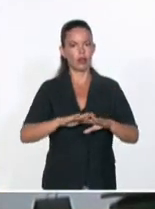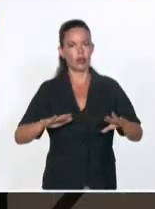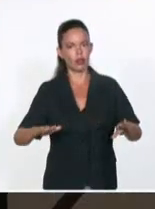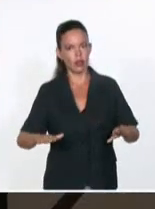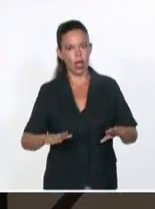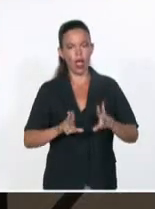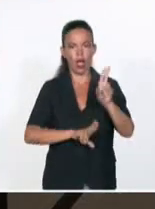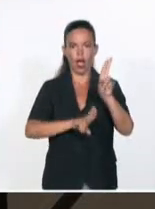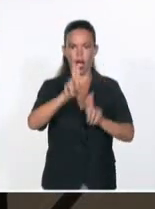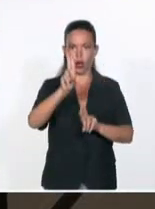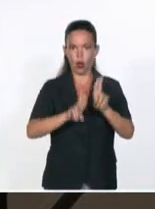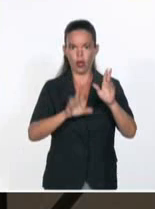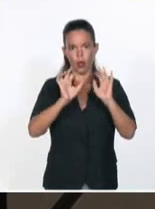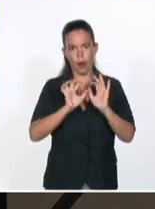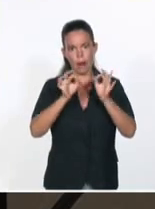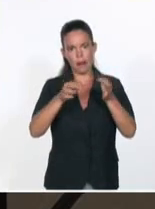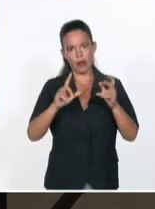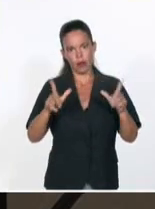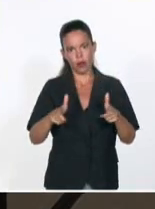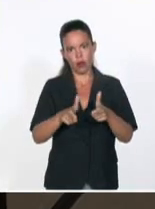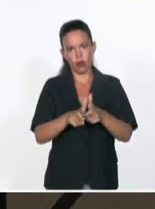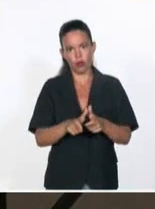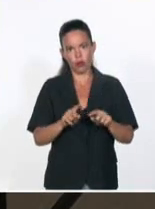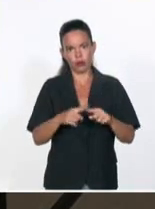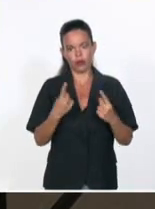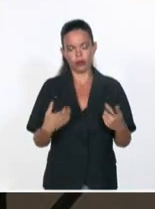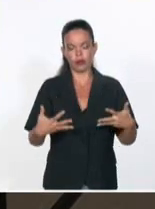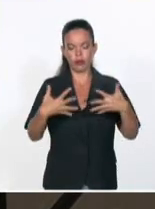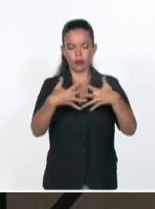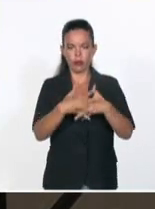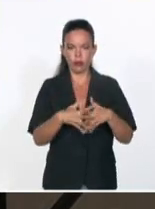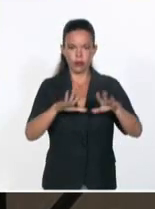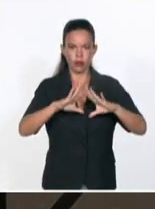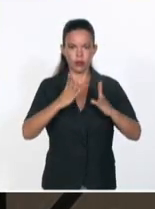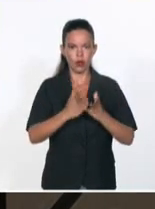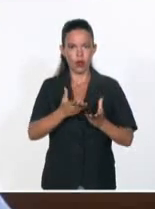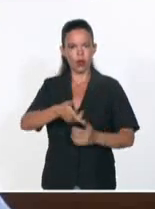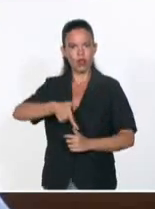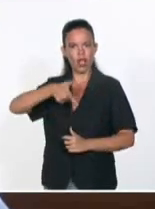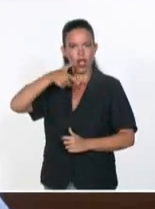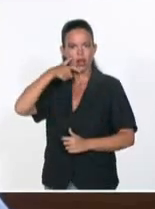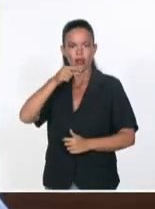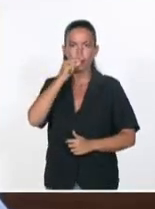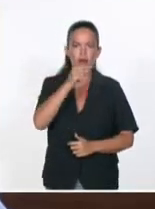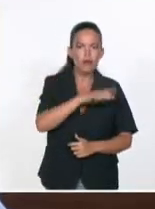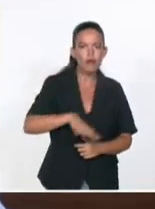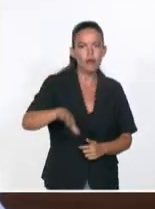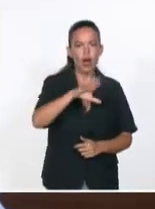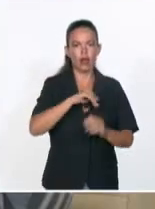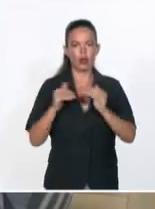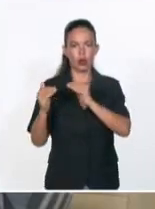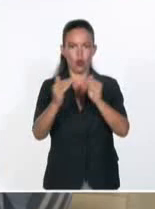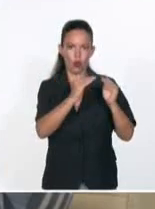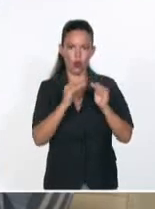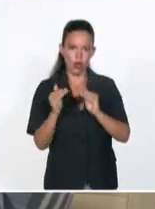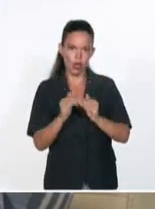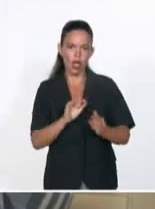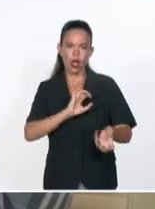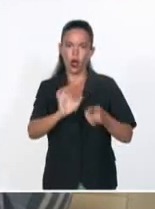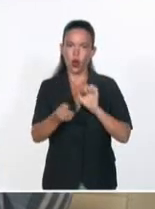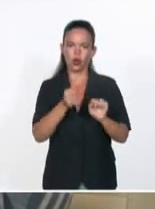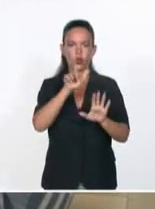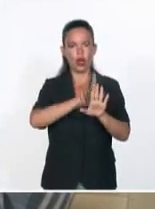ordinaria del Parlamento, entre ellos los relacionados con la vigilancia en los barrios y comunidades, el enfrentamiento a las ilegalidades,